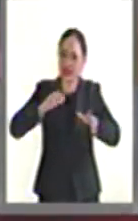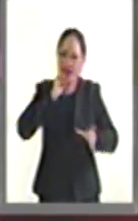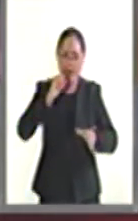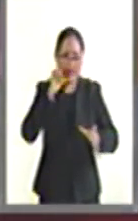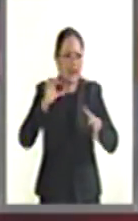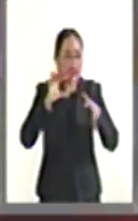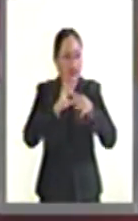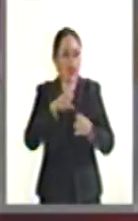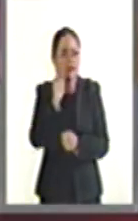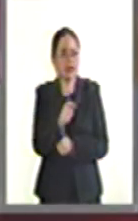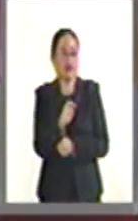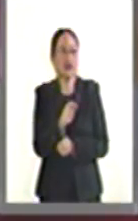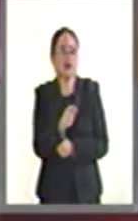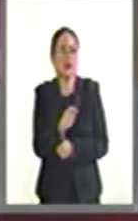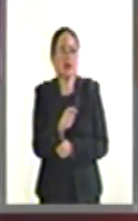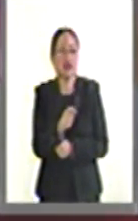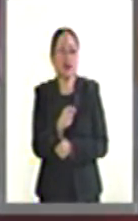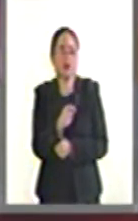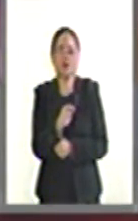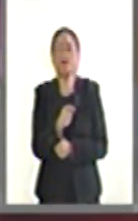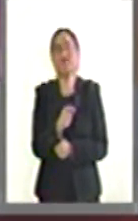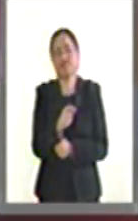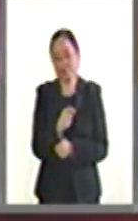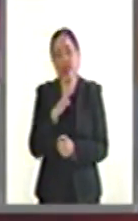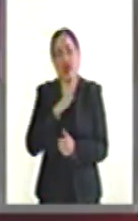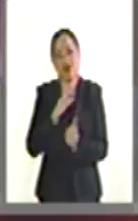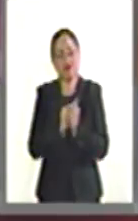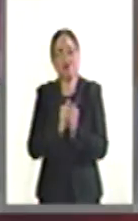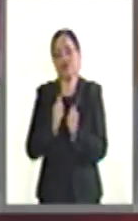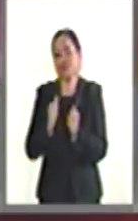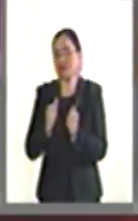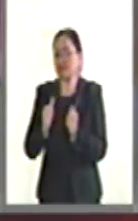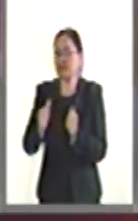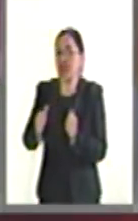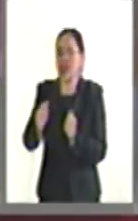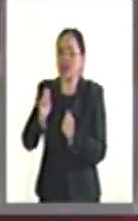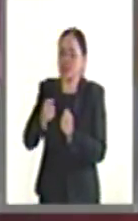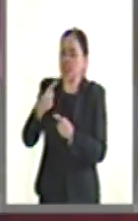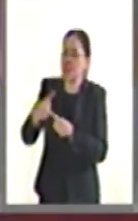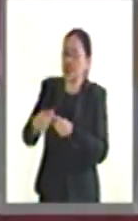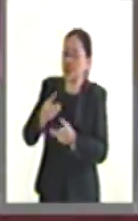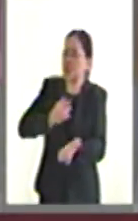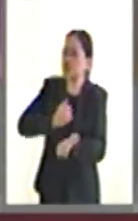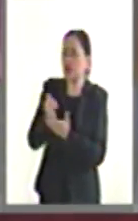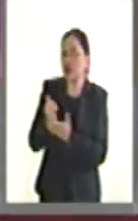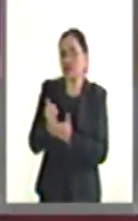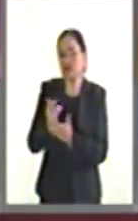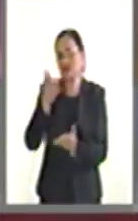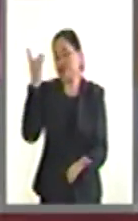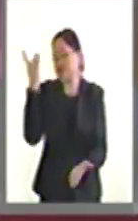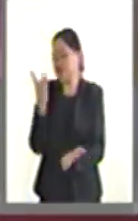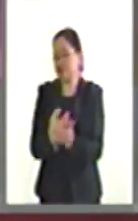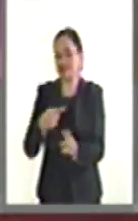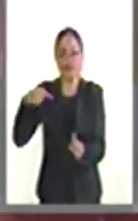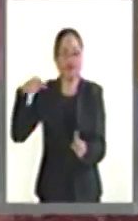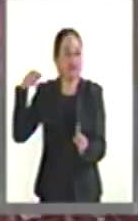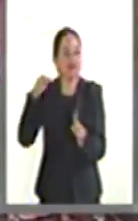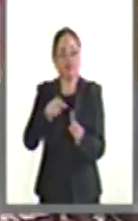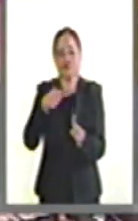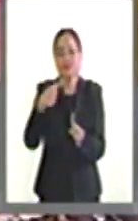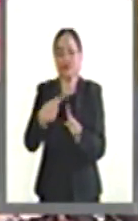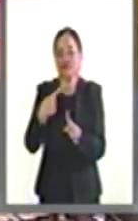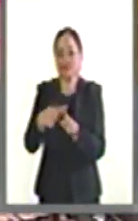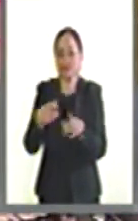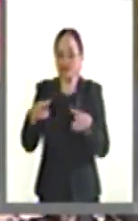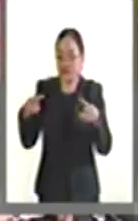se regresa a los tiempos en los que las decisiones se tomaban única y exclusivamente